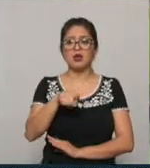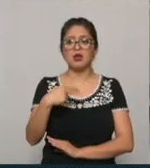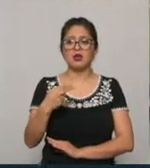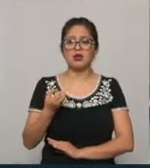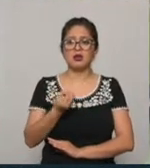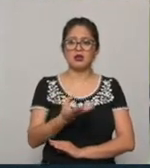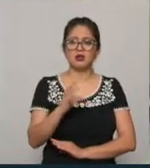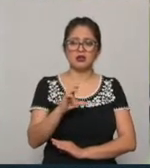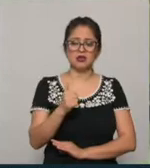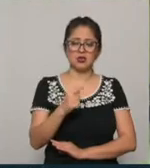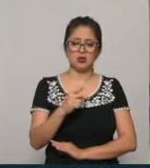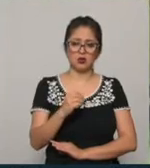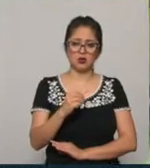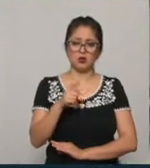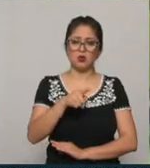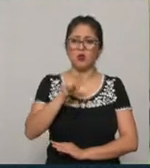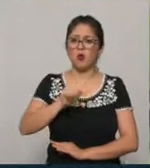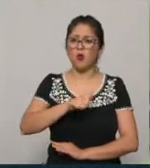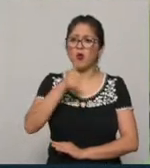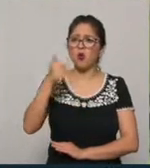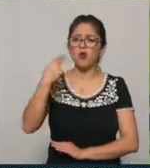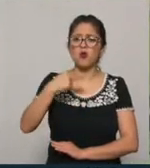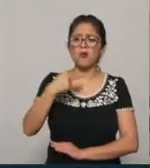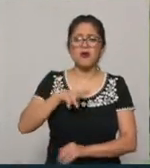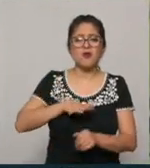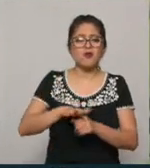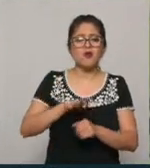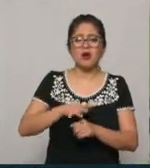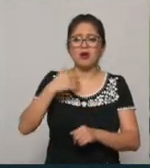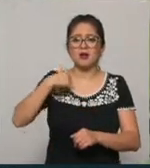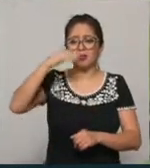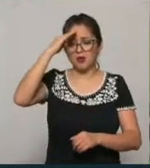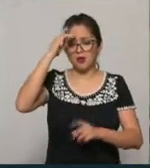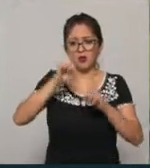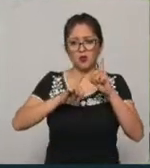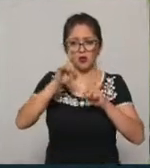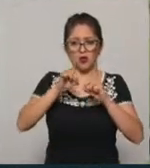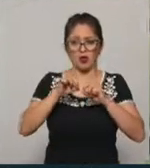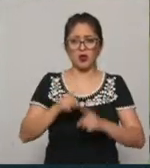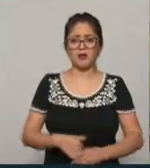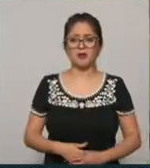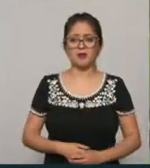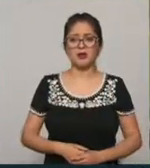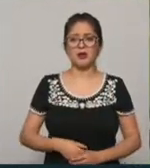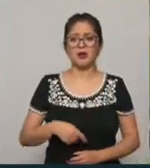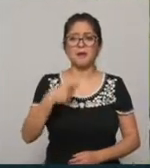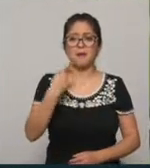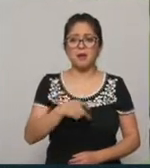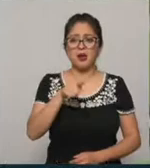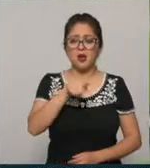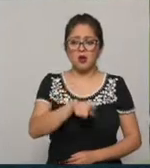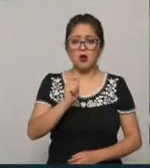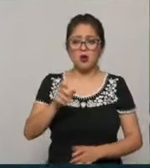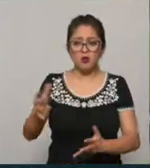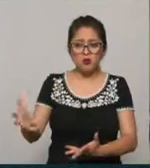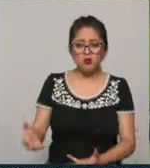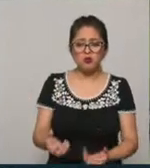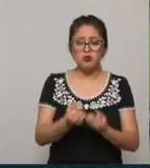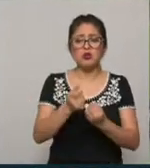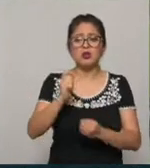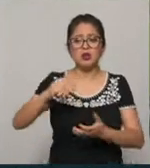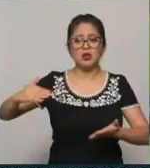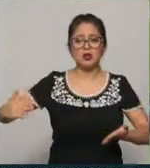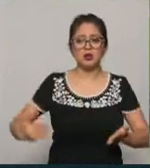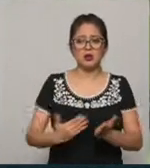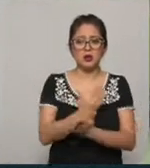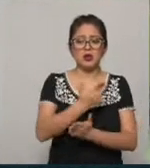porque no se nos ocurrió en ese momento otro nombre, pero él fue rescatado en muy malas condiciones, fue arrollado por